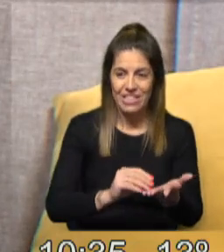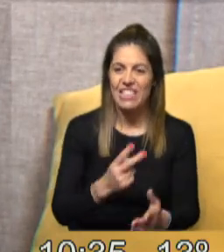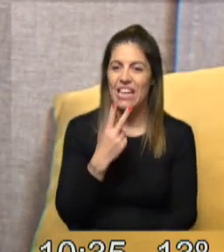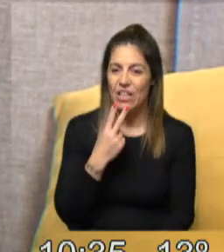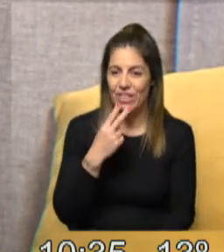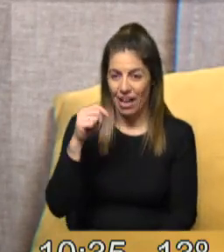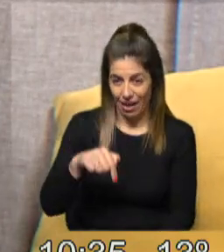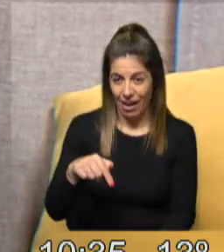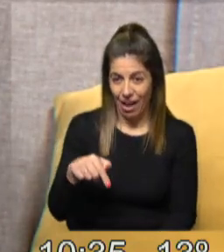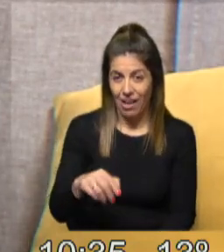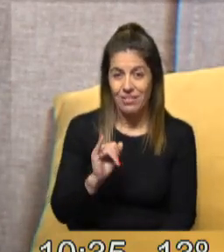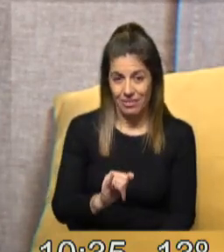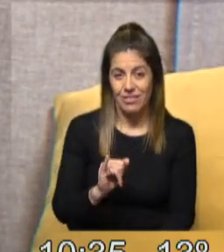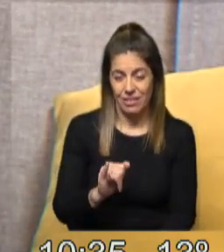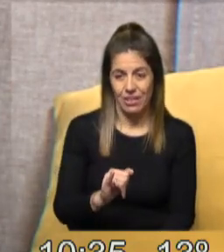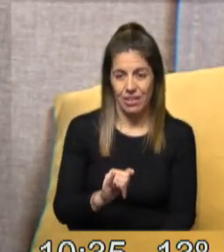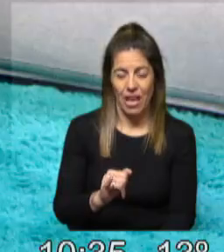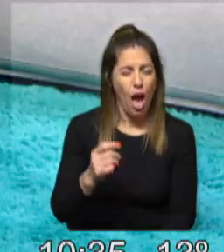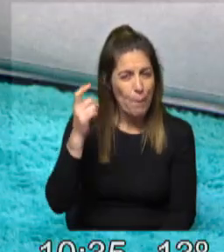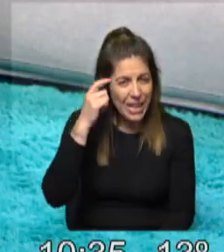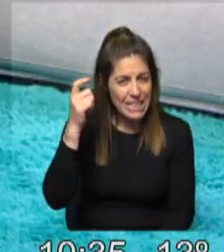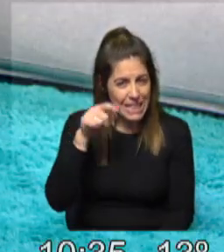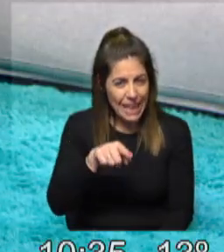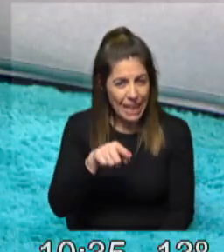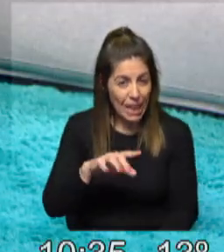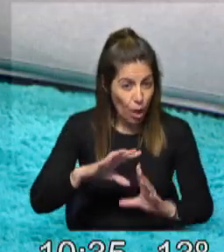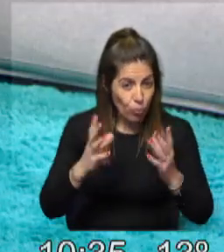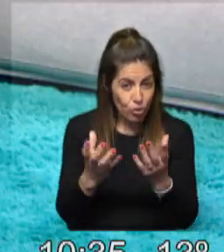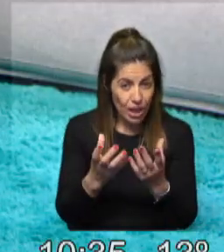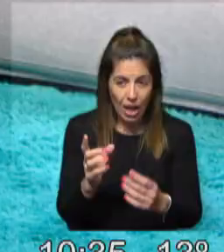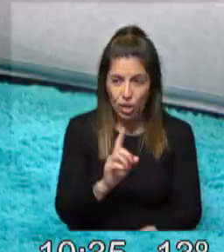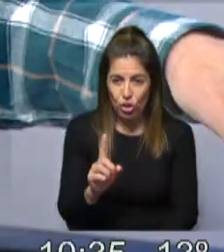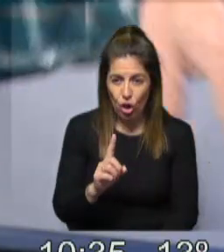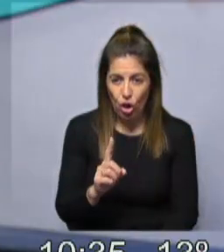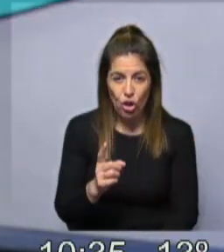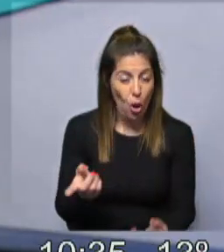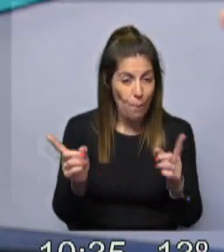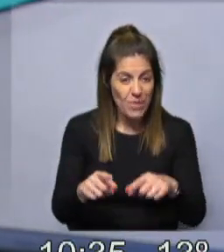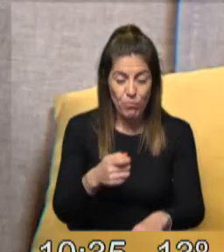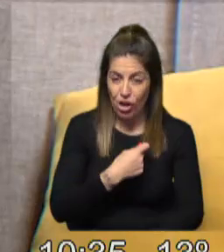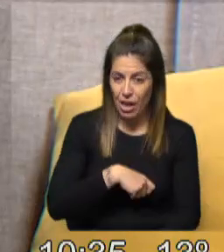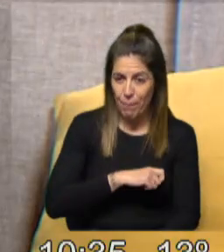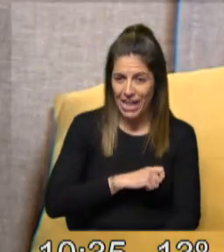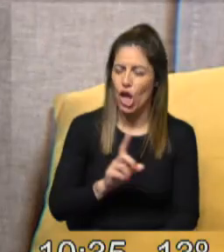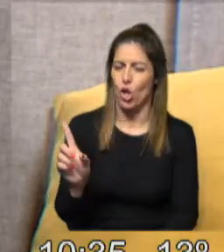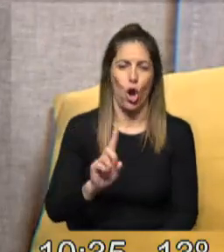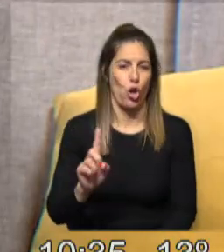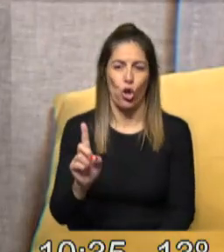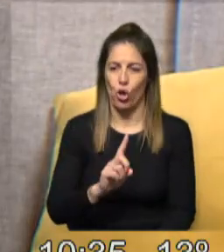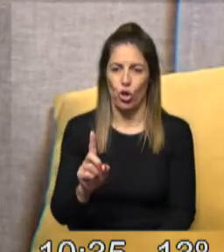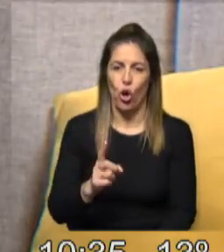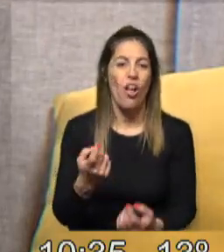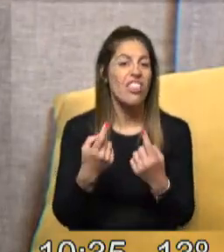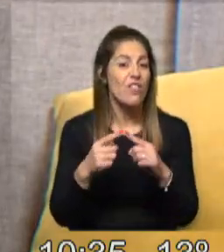¿Ah, sí? Acá. Sí. Pensé que era... A mí me parecía si lo mismo que en España. No. Hay una